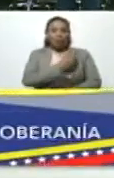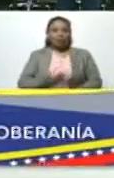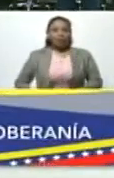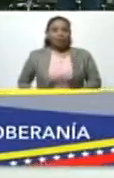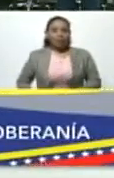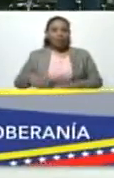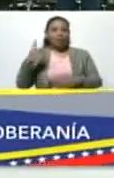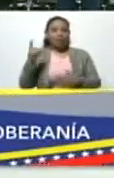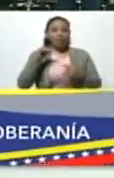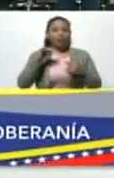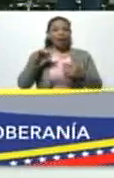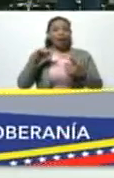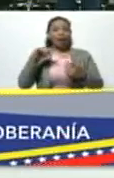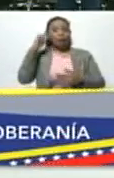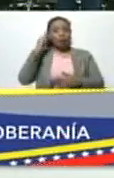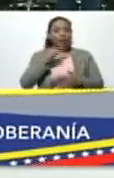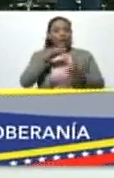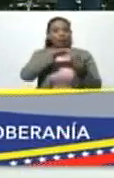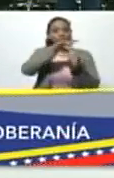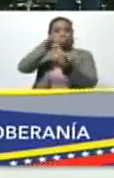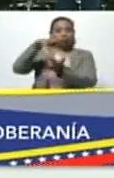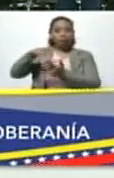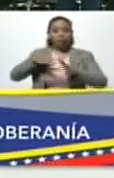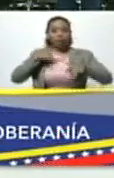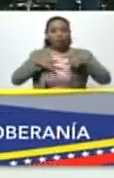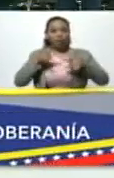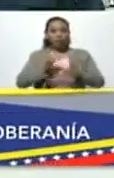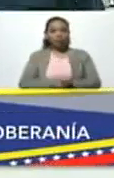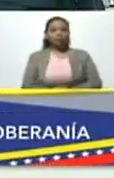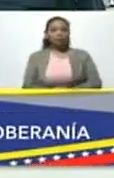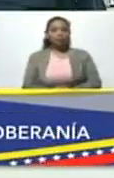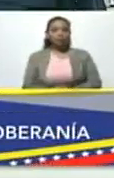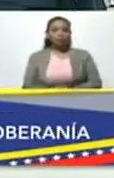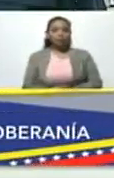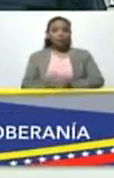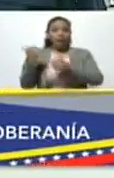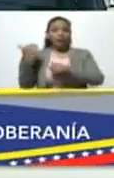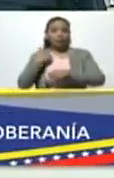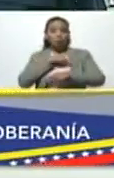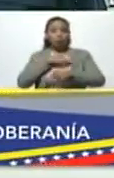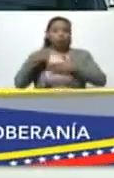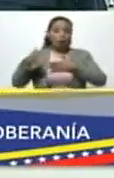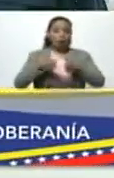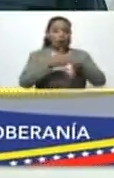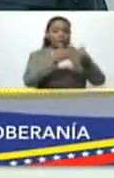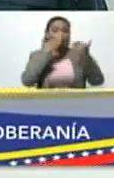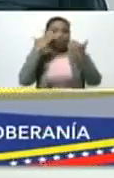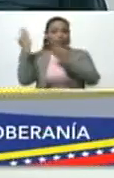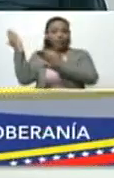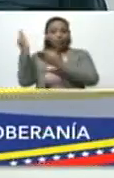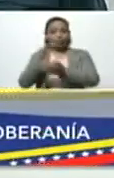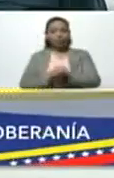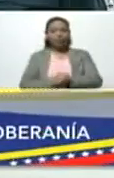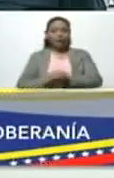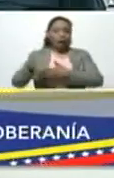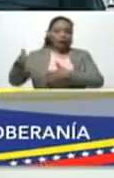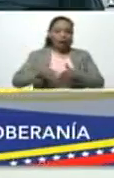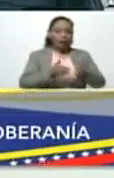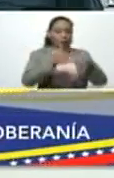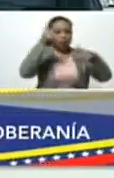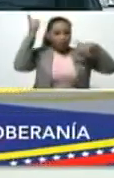de la Agencia Bolivariana para Actividades Espaciales. Este es nuestro camino, el camino de